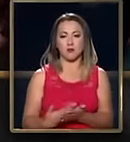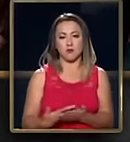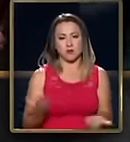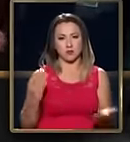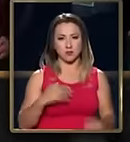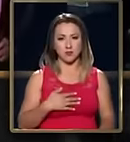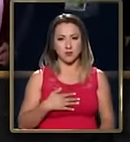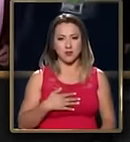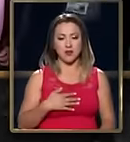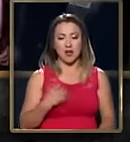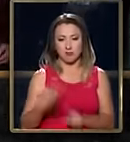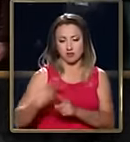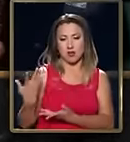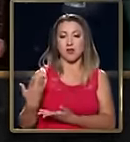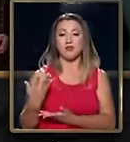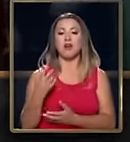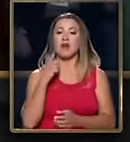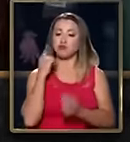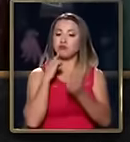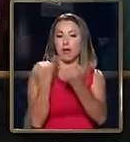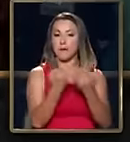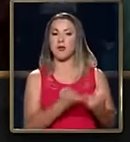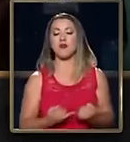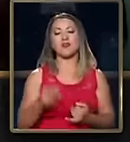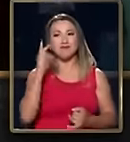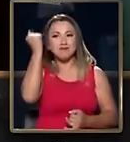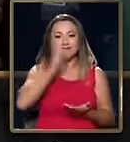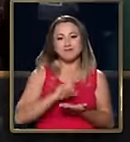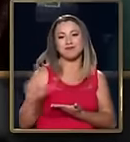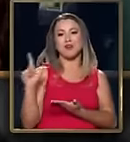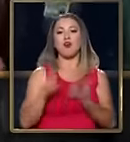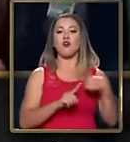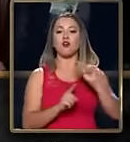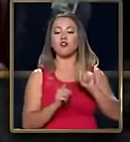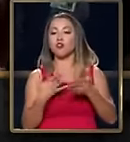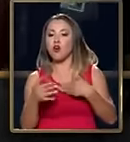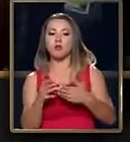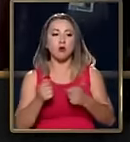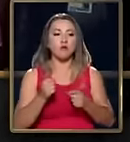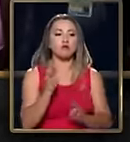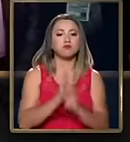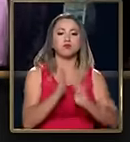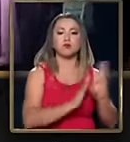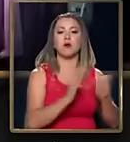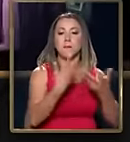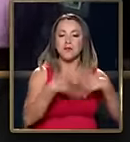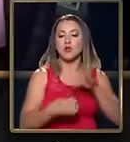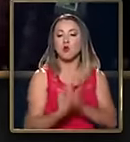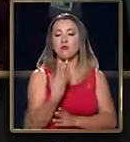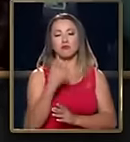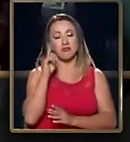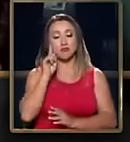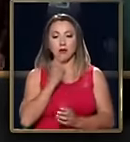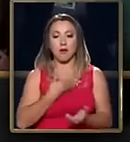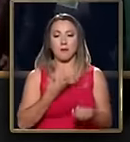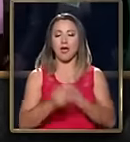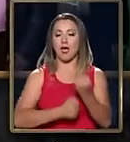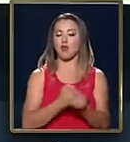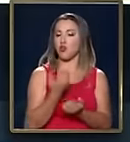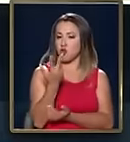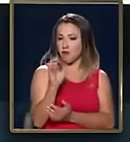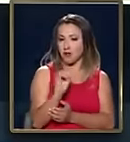Yo siempre tengo amigos que son emprendedores, buscan otros nichos de negocio. Por ejemplo, tengo una amiga que en los años 90